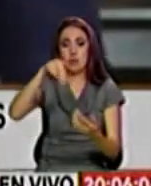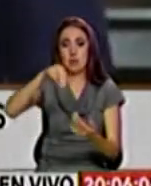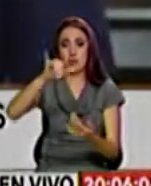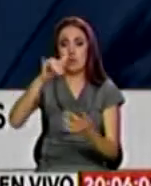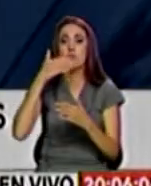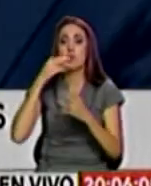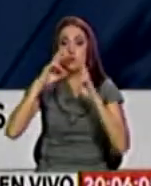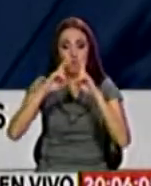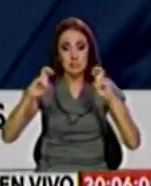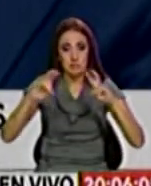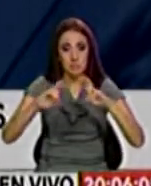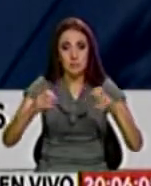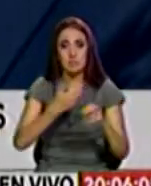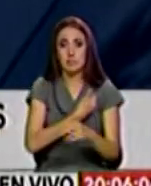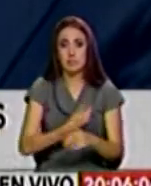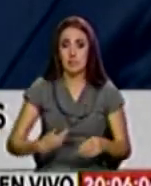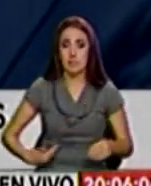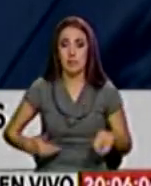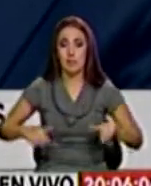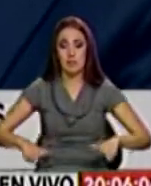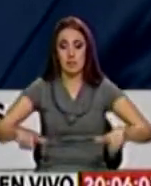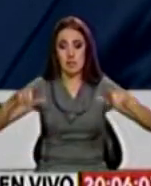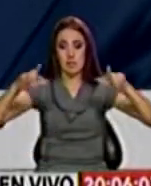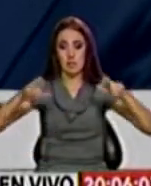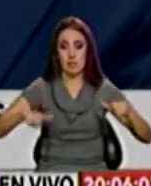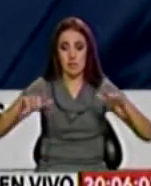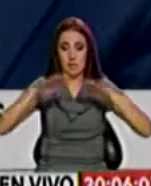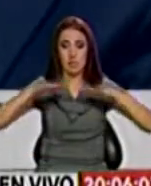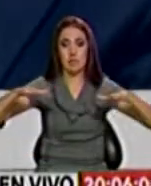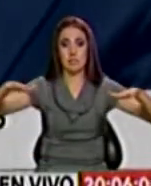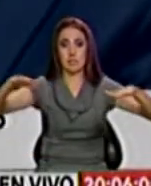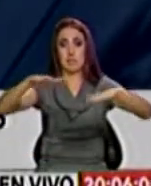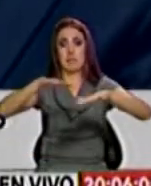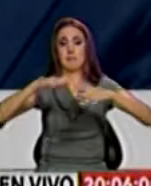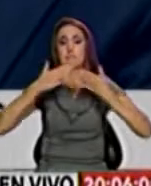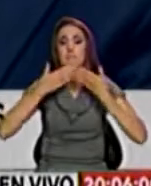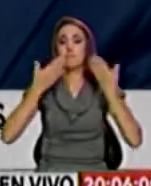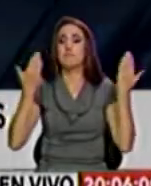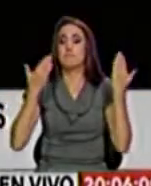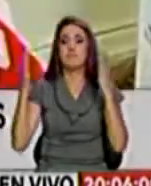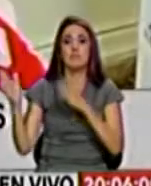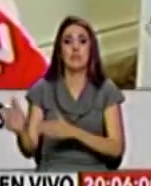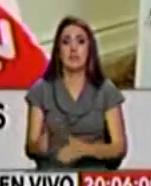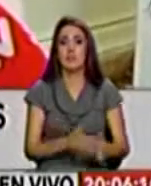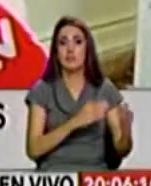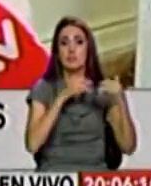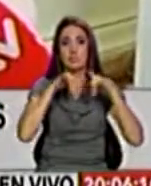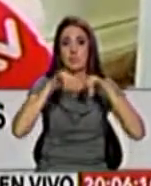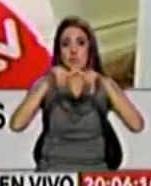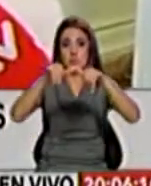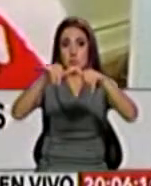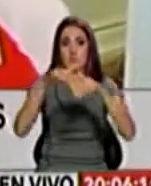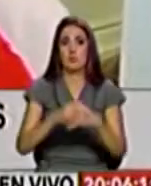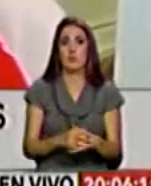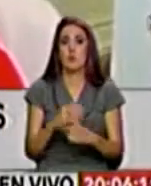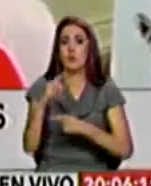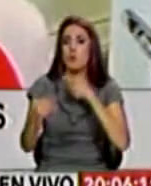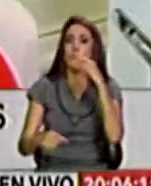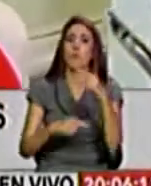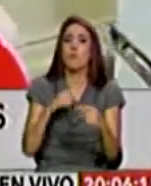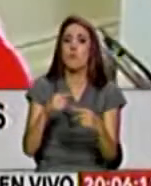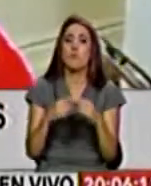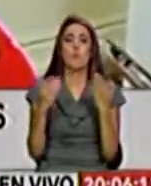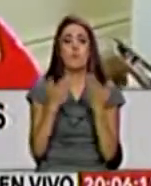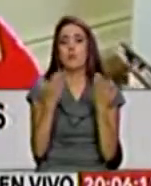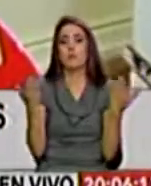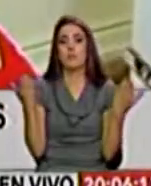al presidente Lenín Moreno por supuestos vínculos con paraísos fiscales, las reacciones continúan. ¿Cuándo hemos visto nosotros en la historia